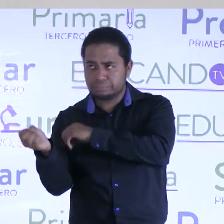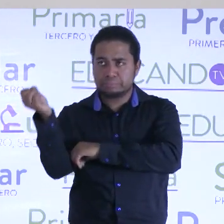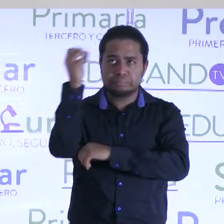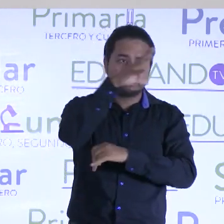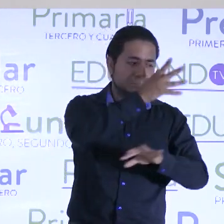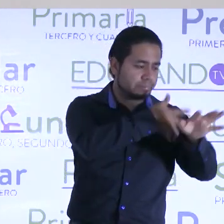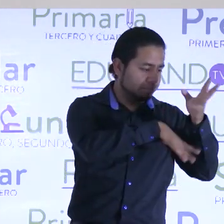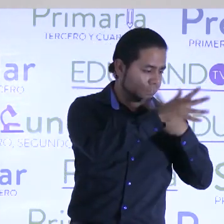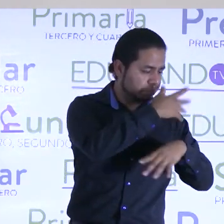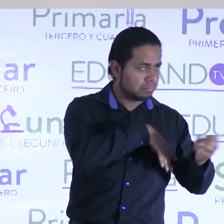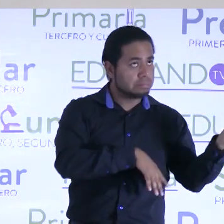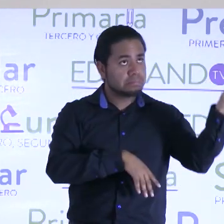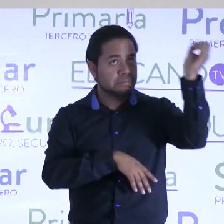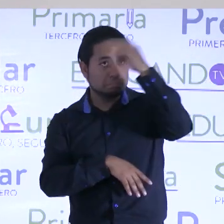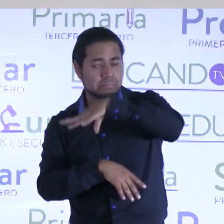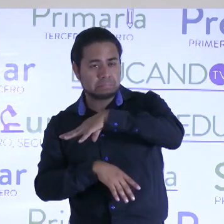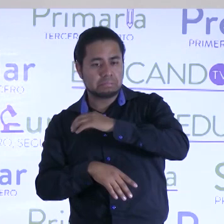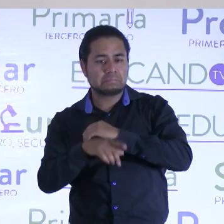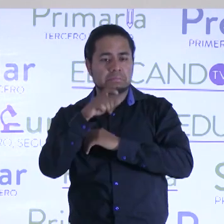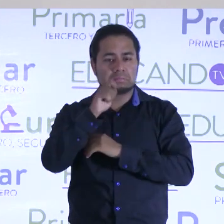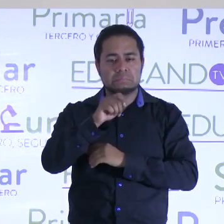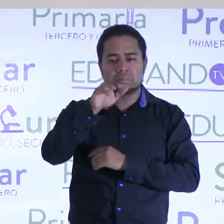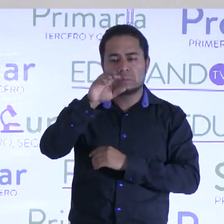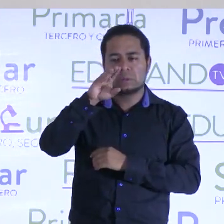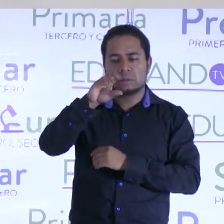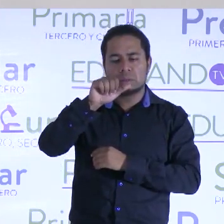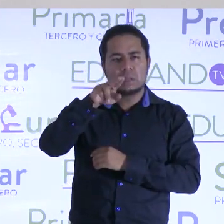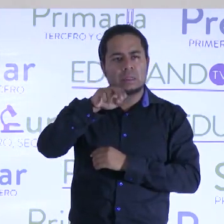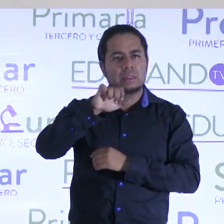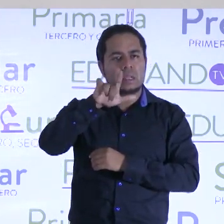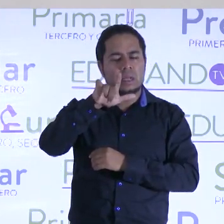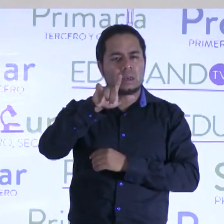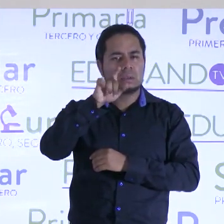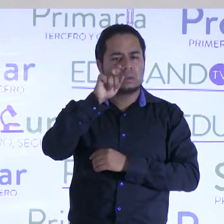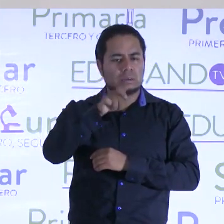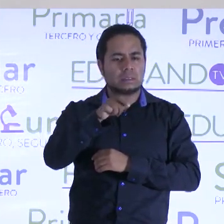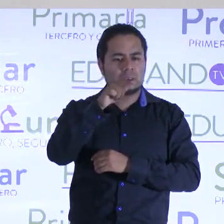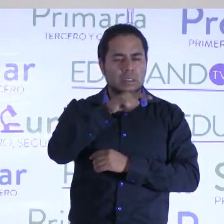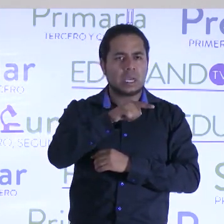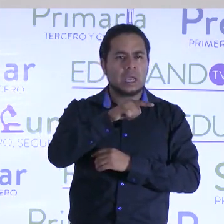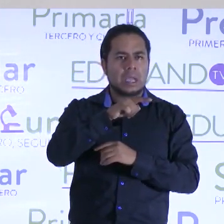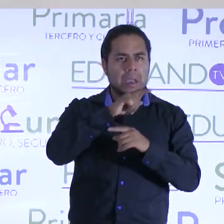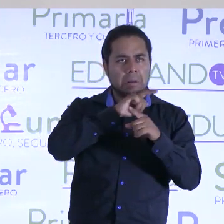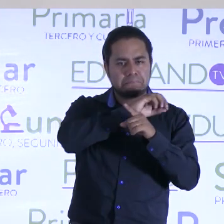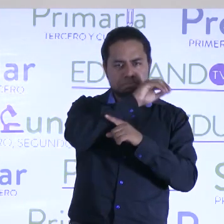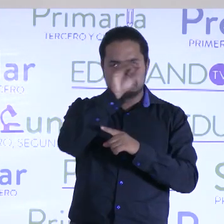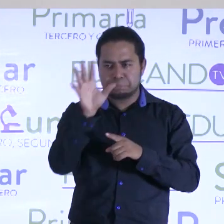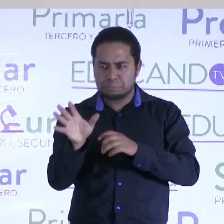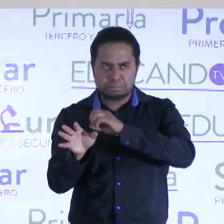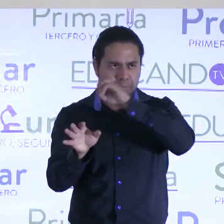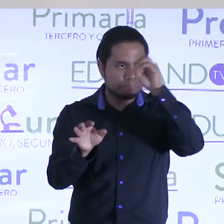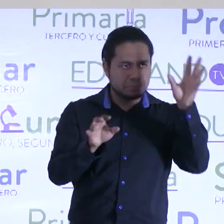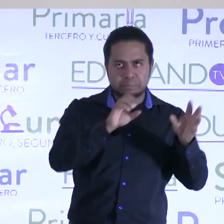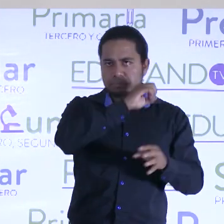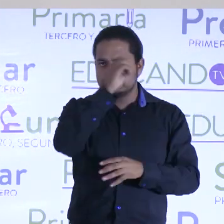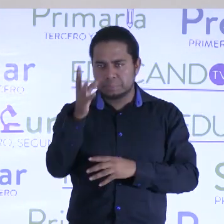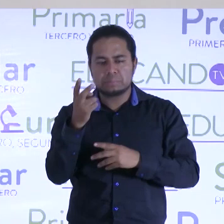El canal es el medio por donde pasa el